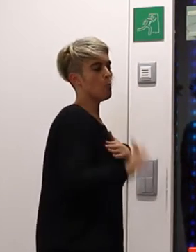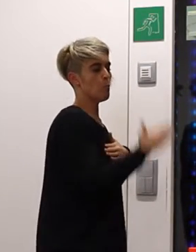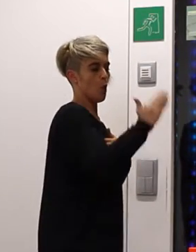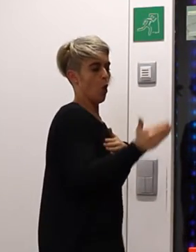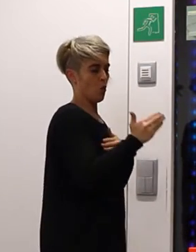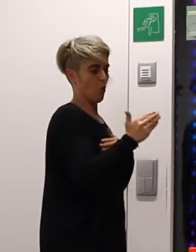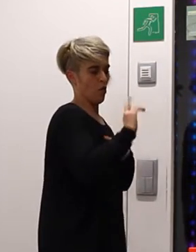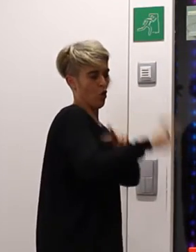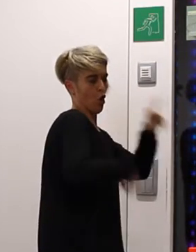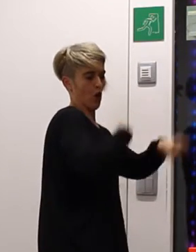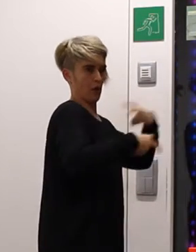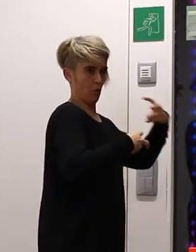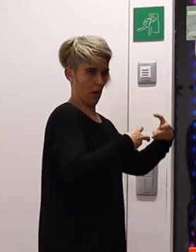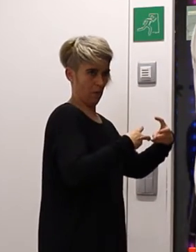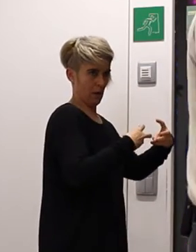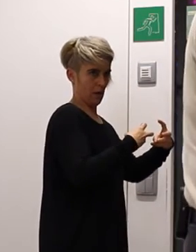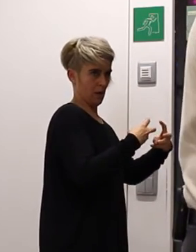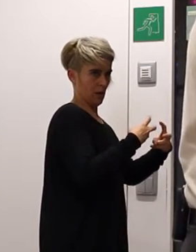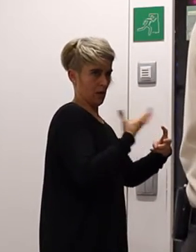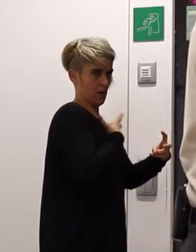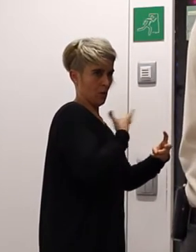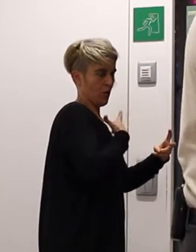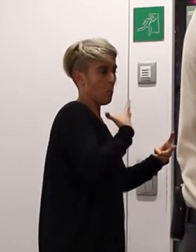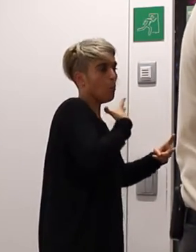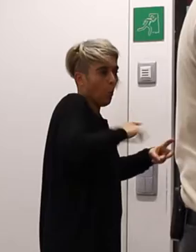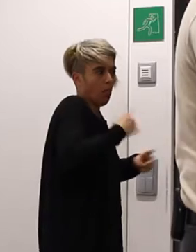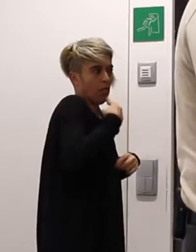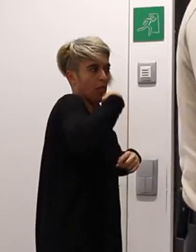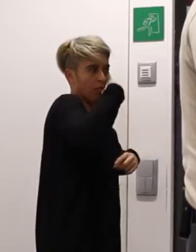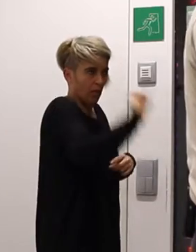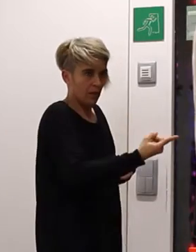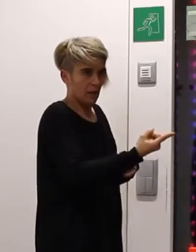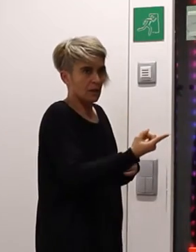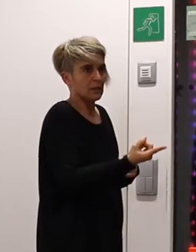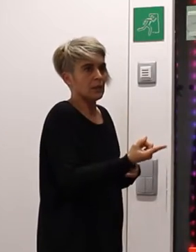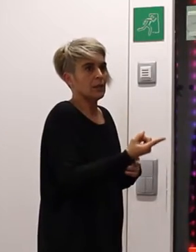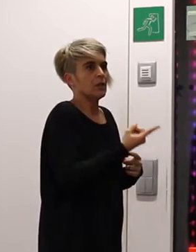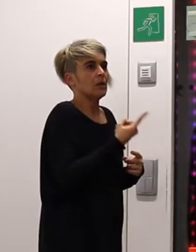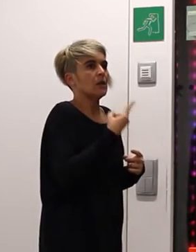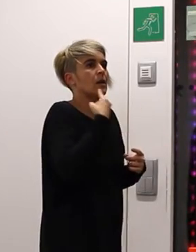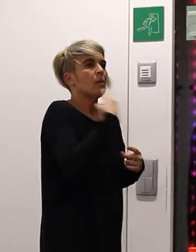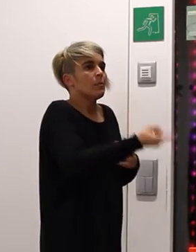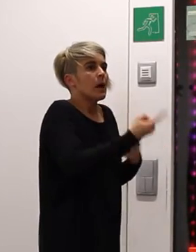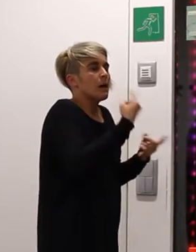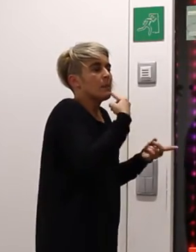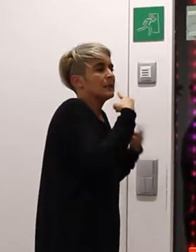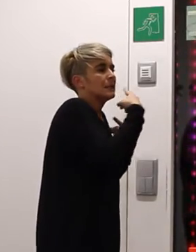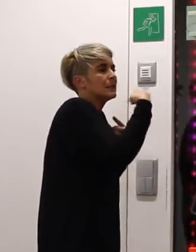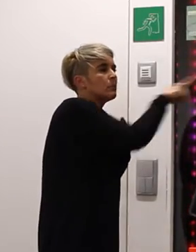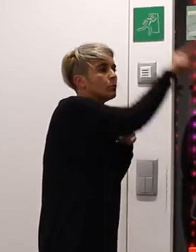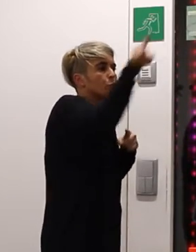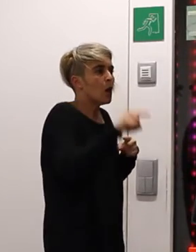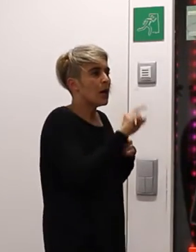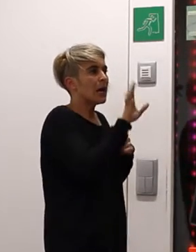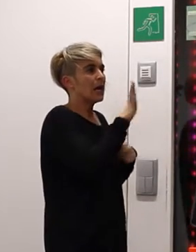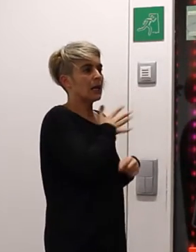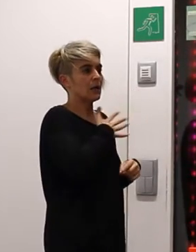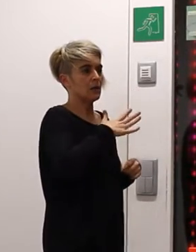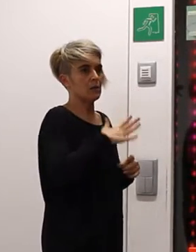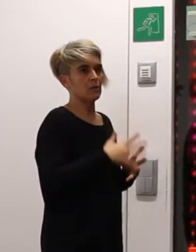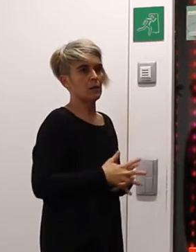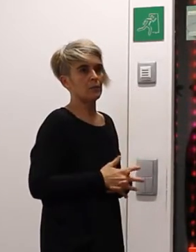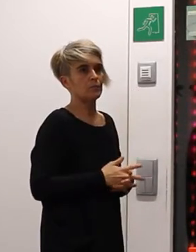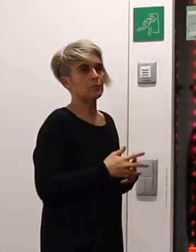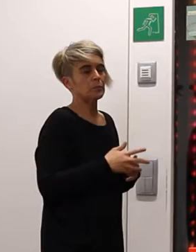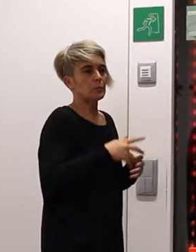efectivamente, a nivel físico, la energía no se puede pintar de colores para que sepamos que es verde la que tú llegas. Eso lo hacen los vendedores